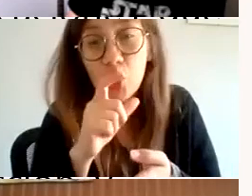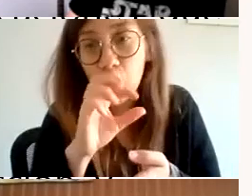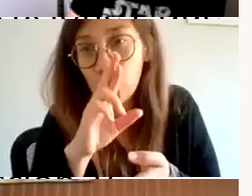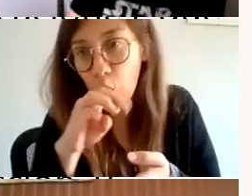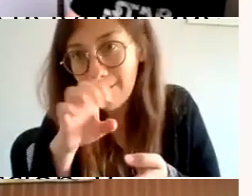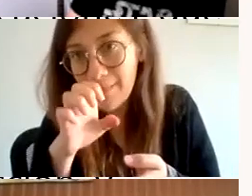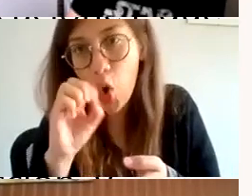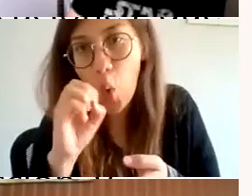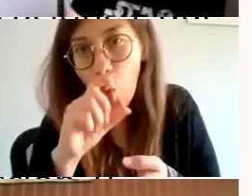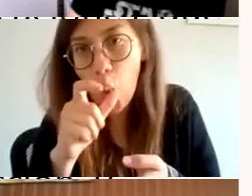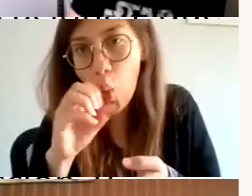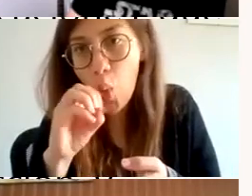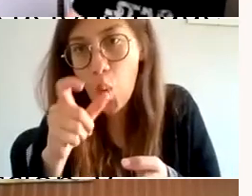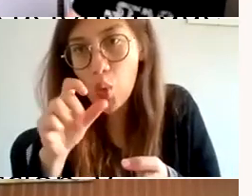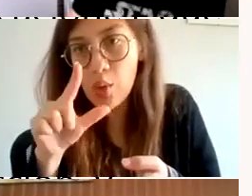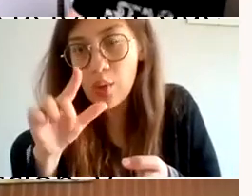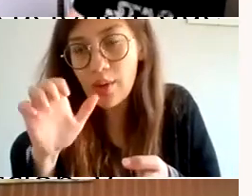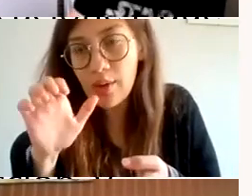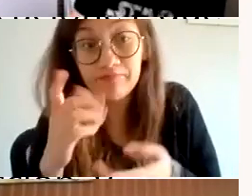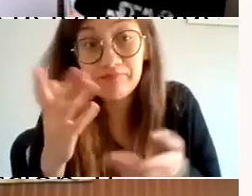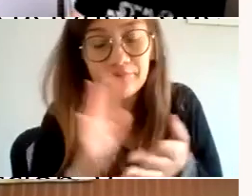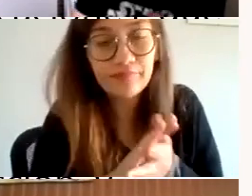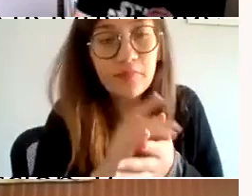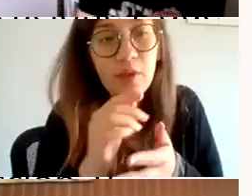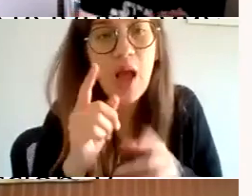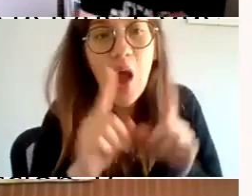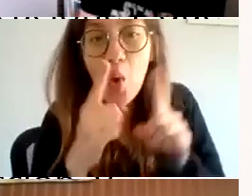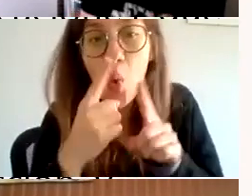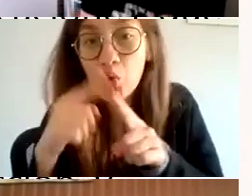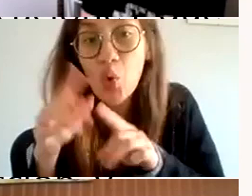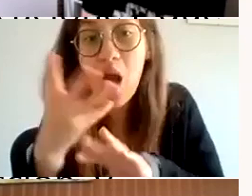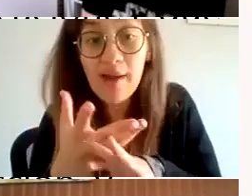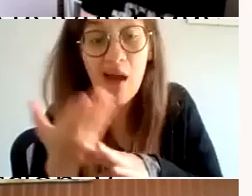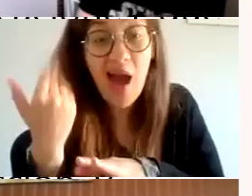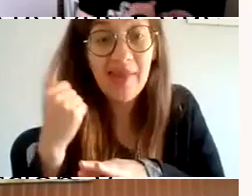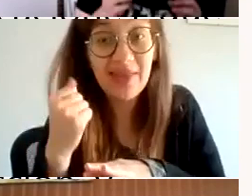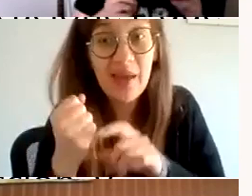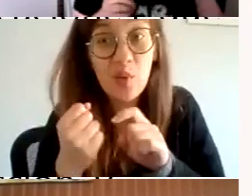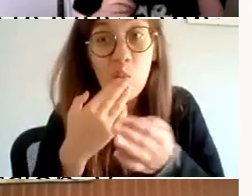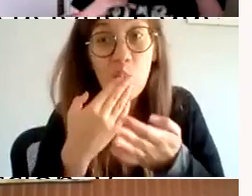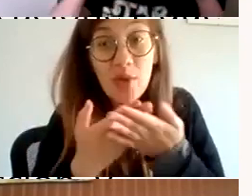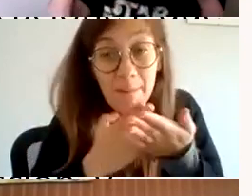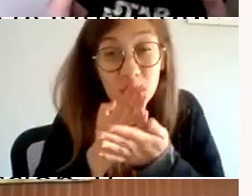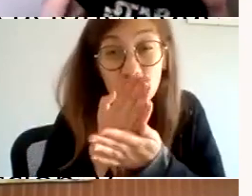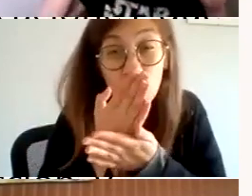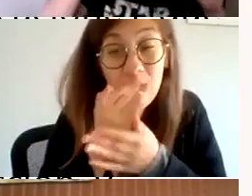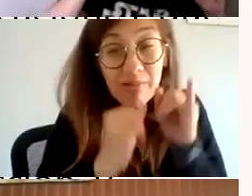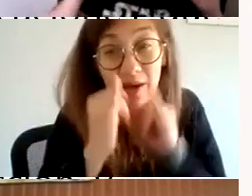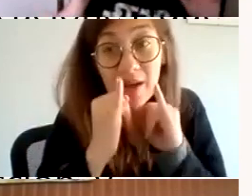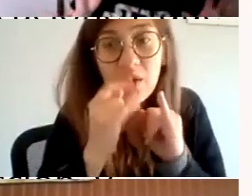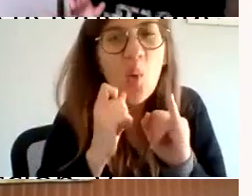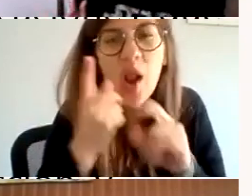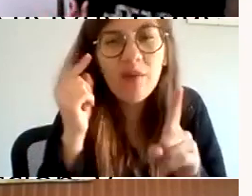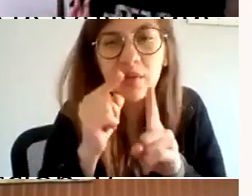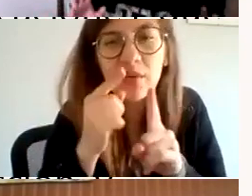una de las cosas que principalmente querían en las primeras versiones de Internet era poder comunicarse desde un punto a otro,